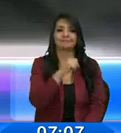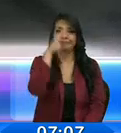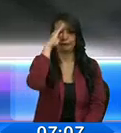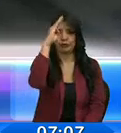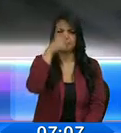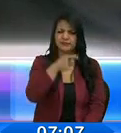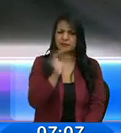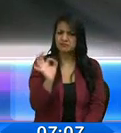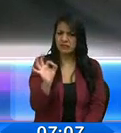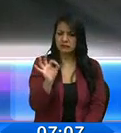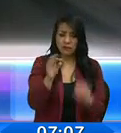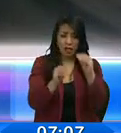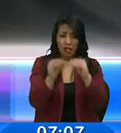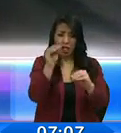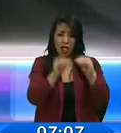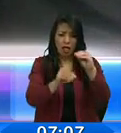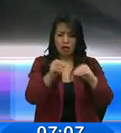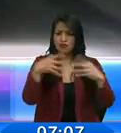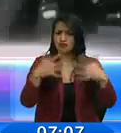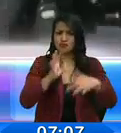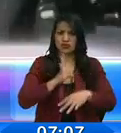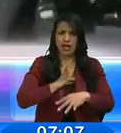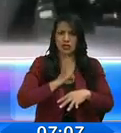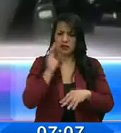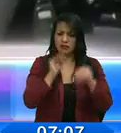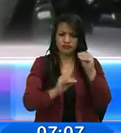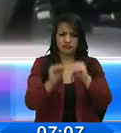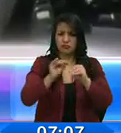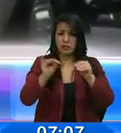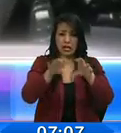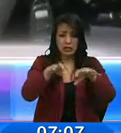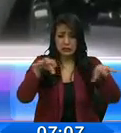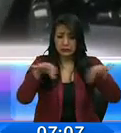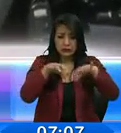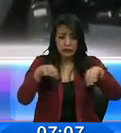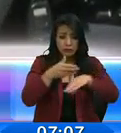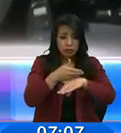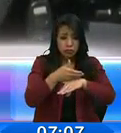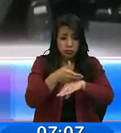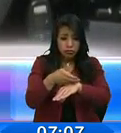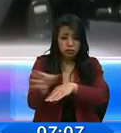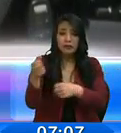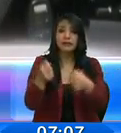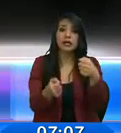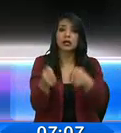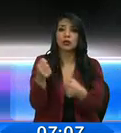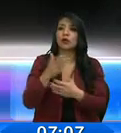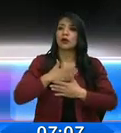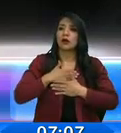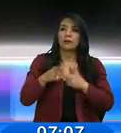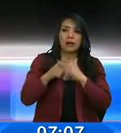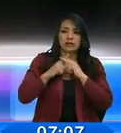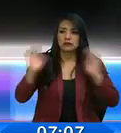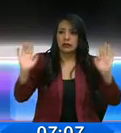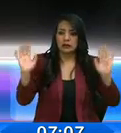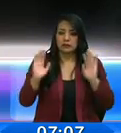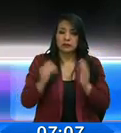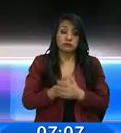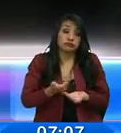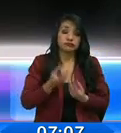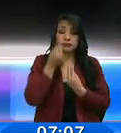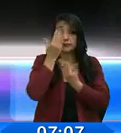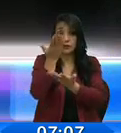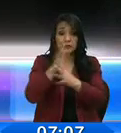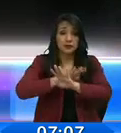manera técnica, por lo que los agentes tardaron para lograr sacar la sustancia, mientras ellos solo manifestaban que el vehículo fue rentado. Por el momento no nos han dado ninguna